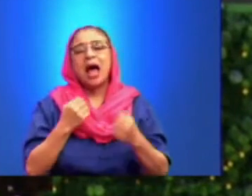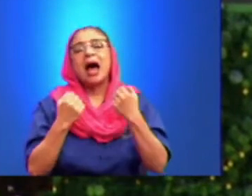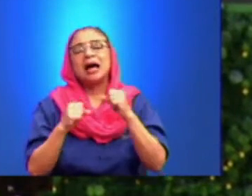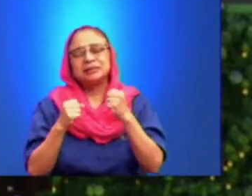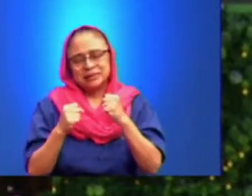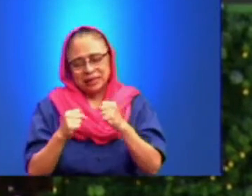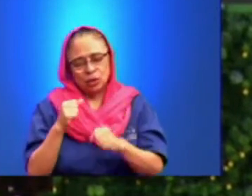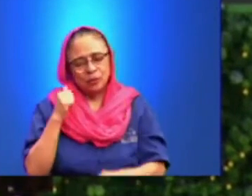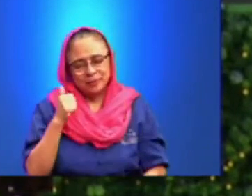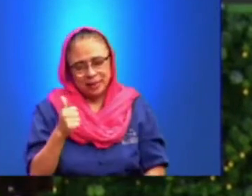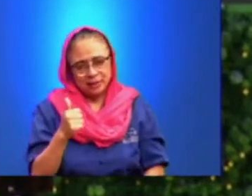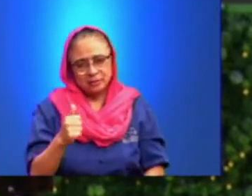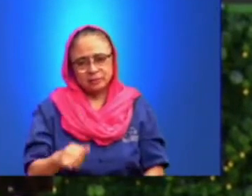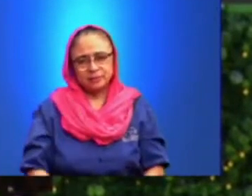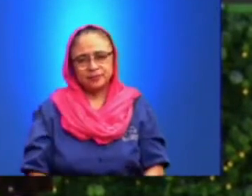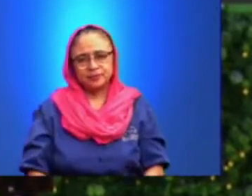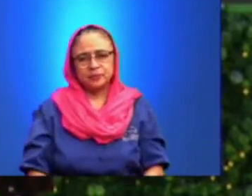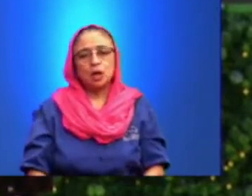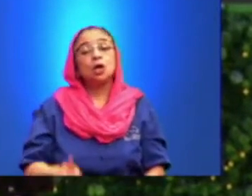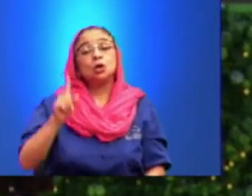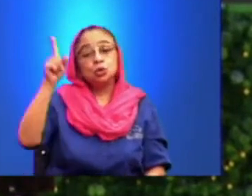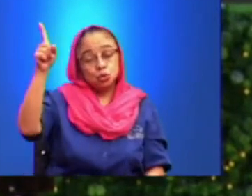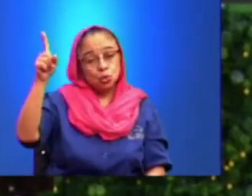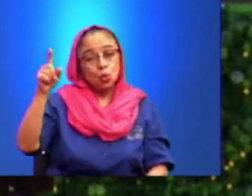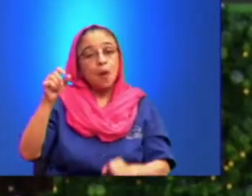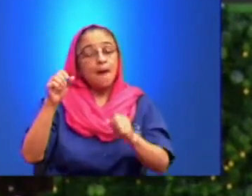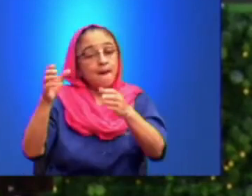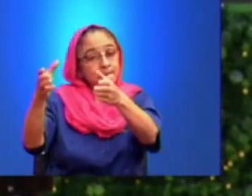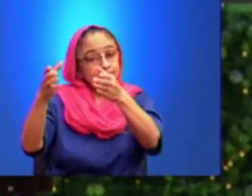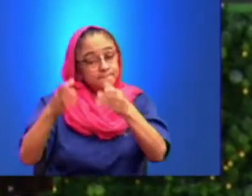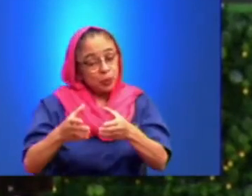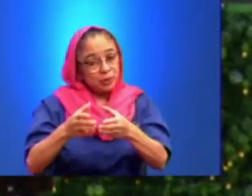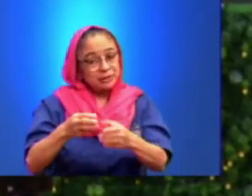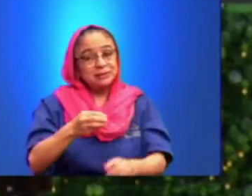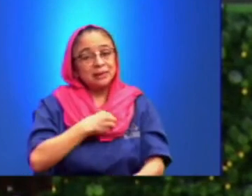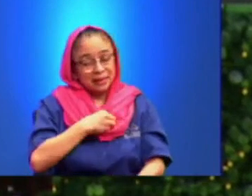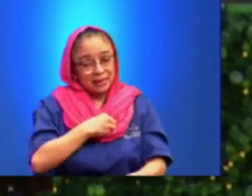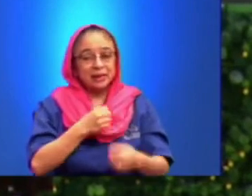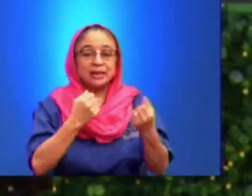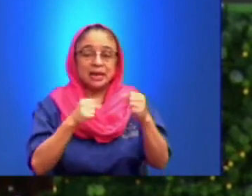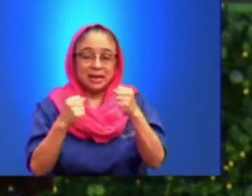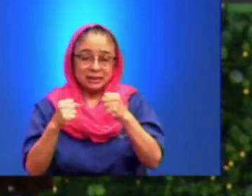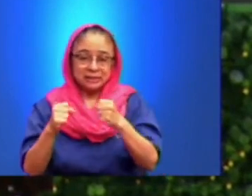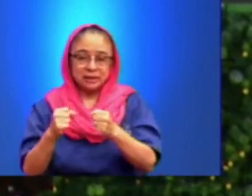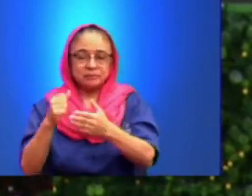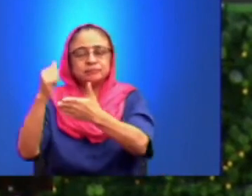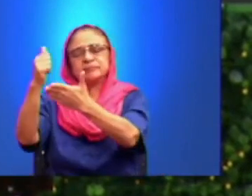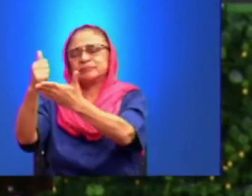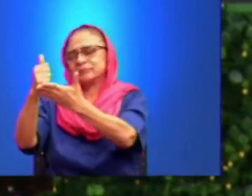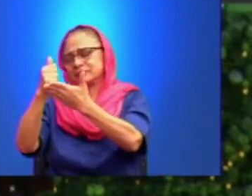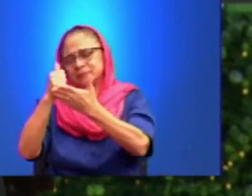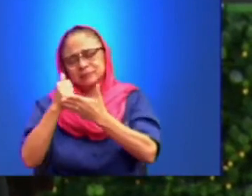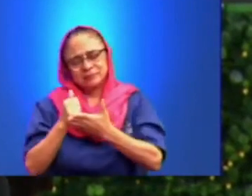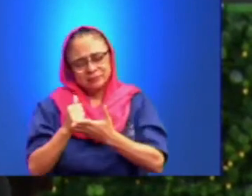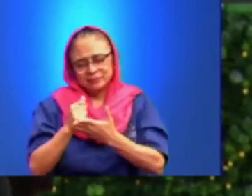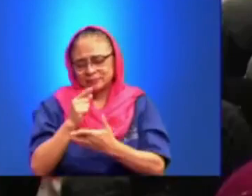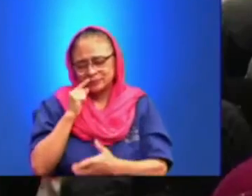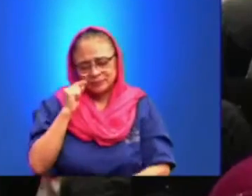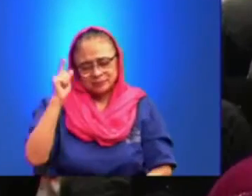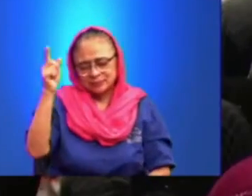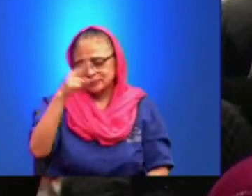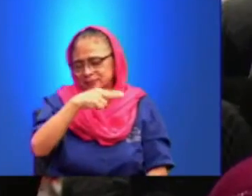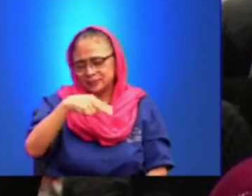ayudas tú eres el que pone el querer y el hacerlo ayúdanos señor en el nombre de